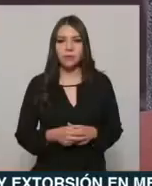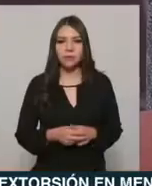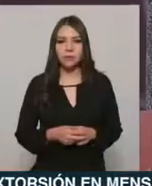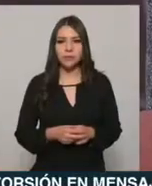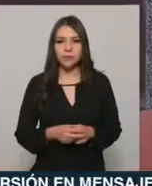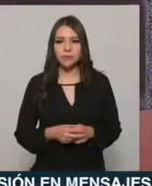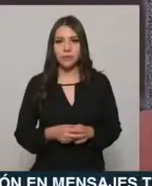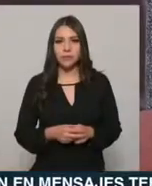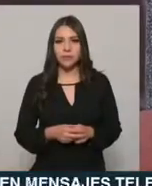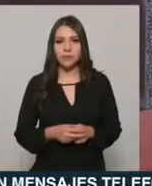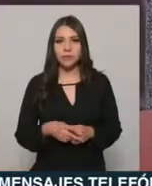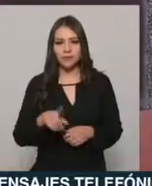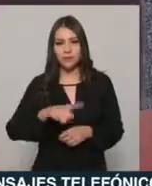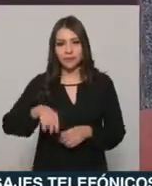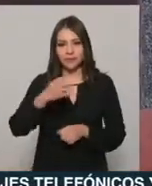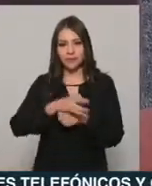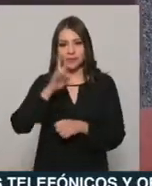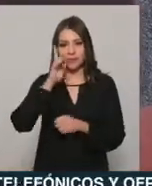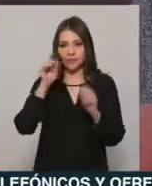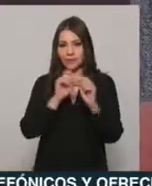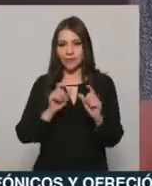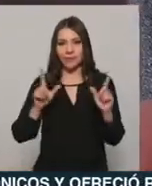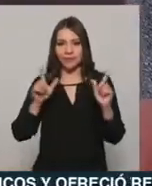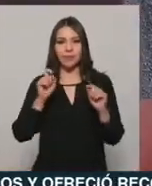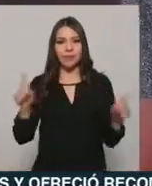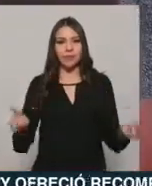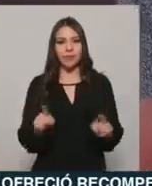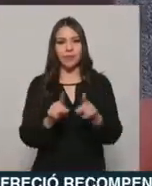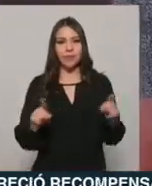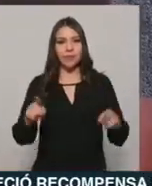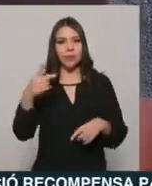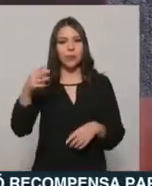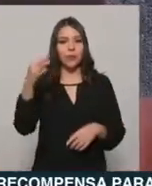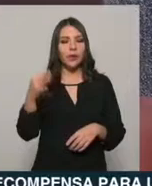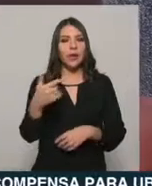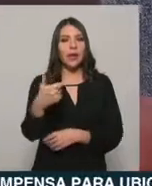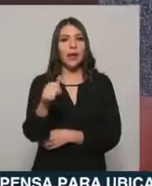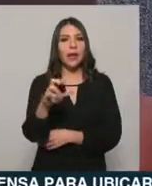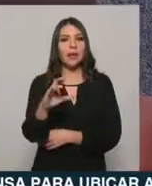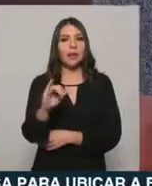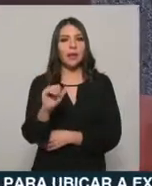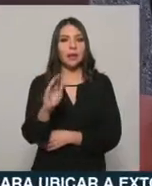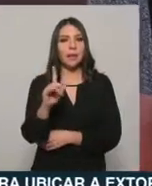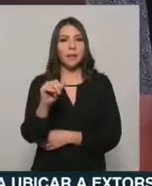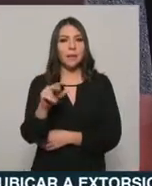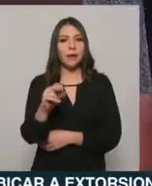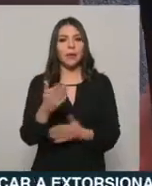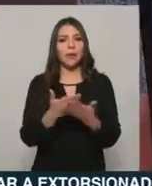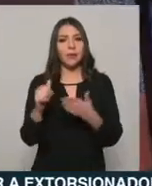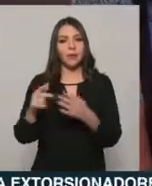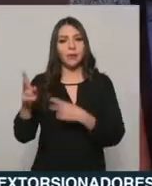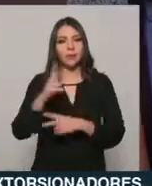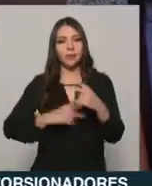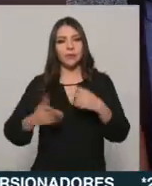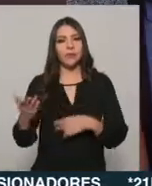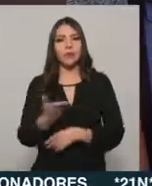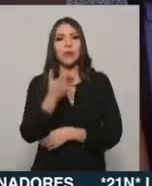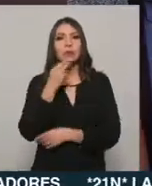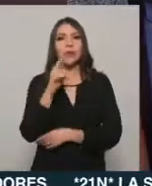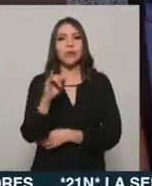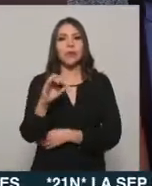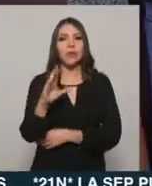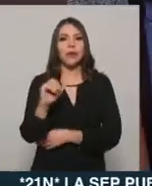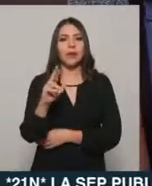Bueno, pues lo que usted escucha y ve en pantalla es la orquesta típica García Blanco. Esta mañana tenemos el gusto de contar con la presencia de Ricardo